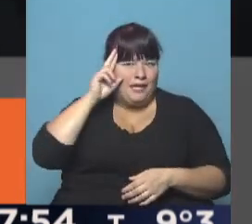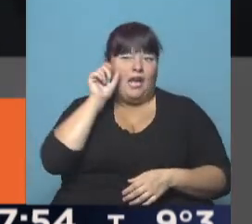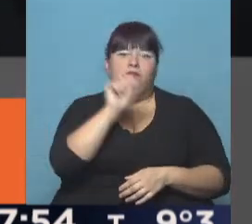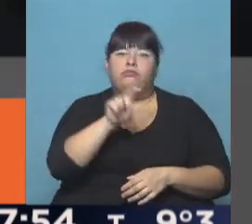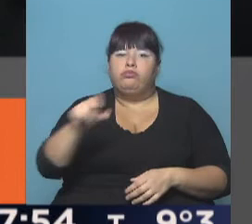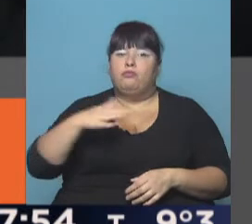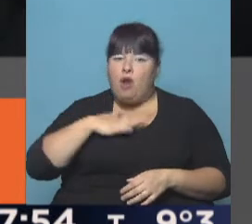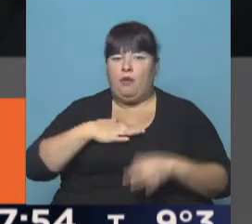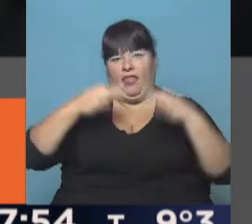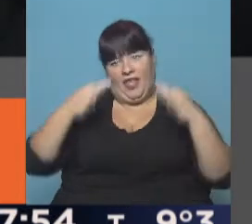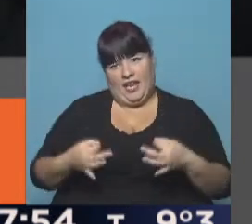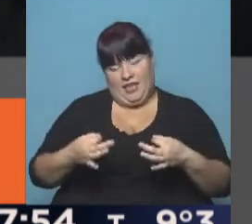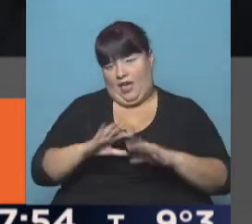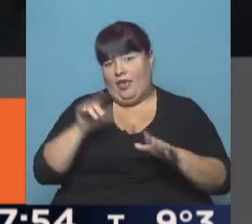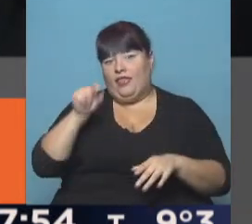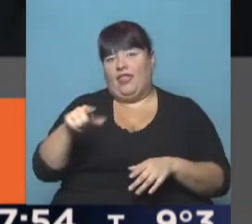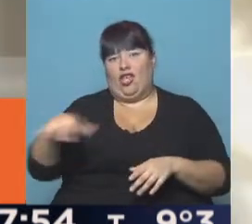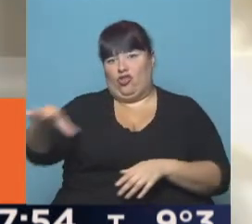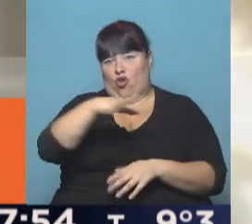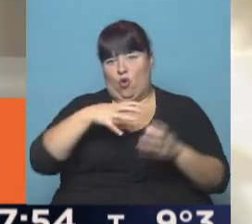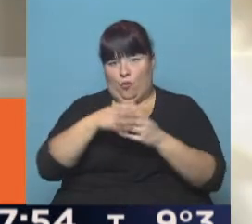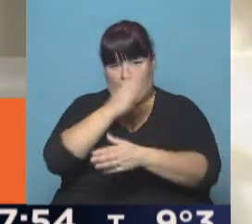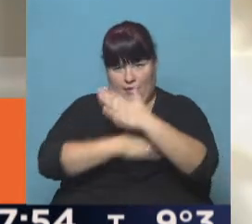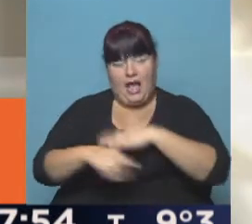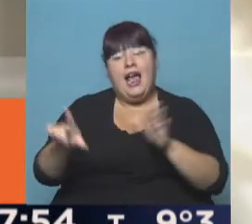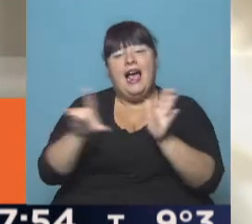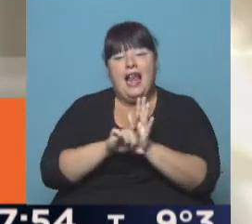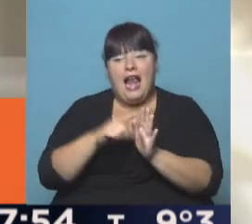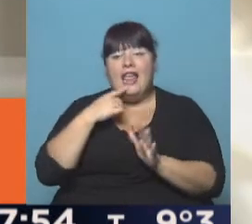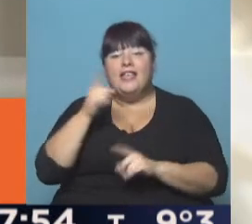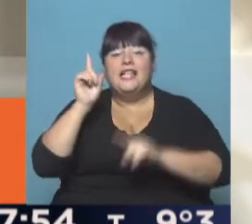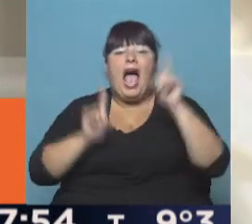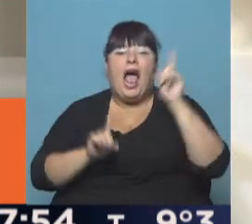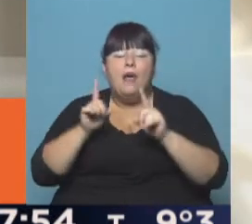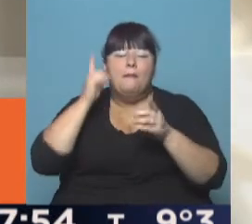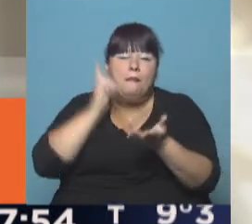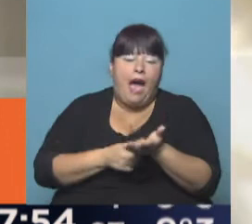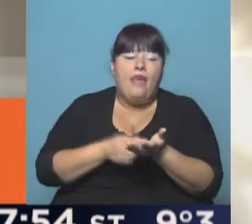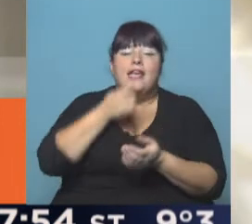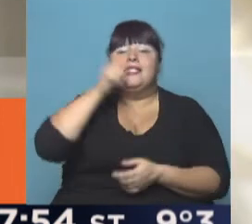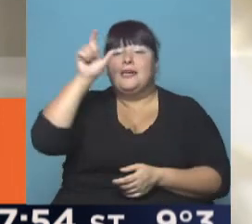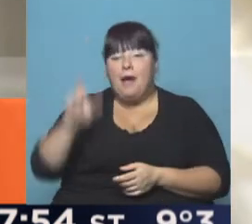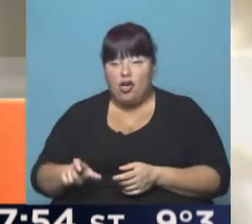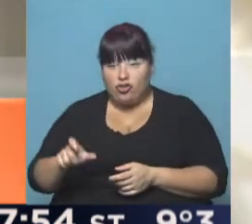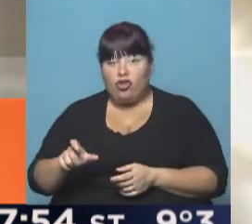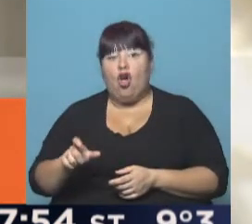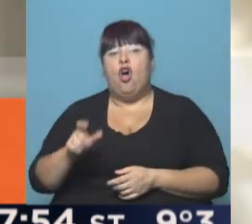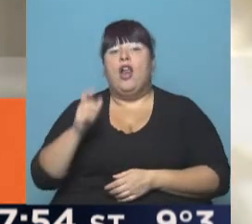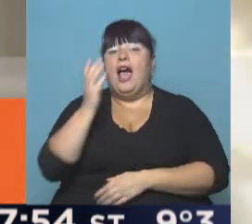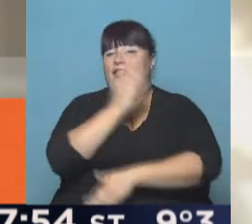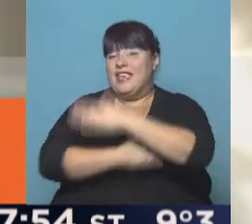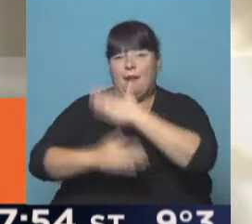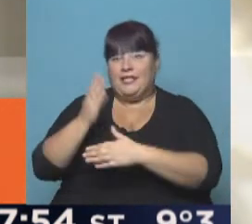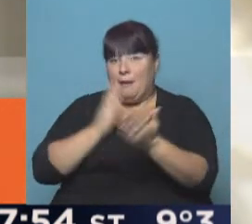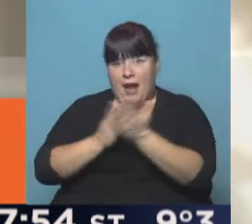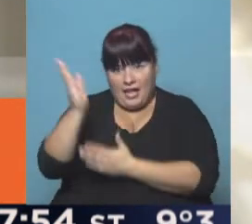y la dignidad inherente del colectivo la ley presume para determinar que una persona tiene una invalidez total y